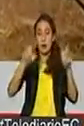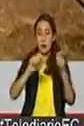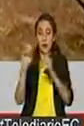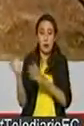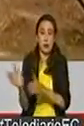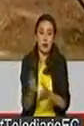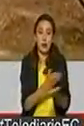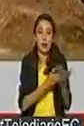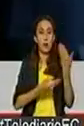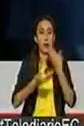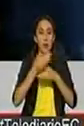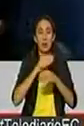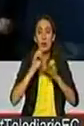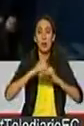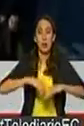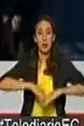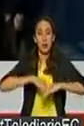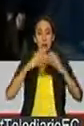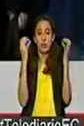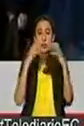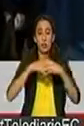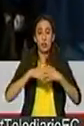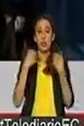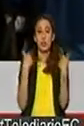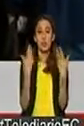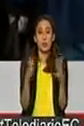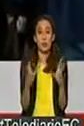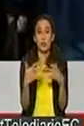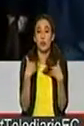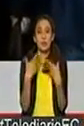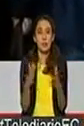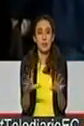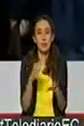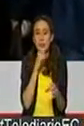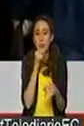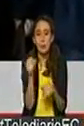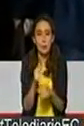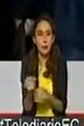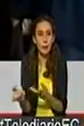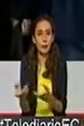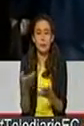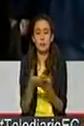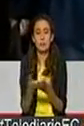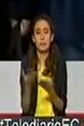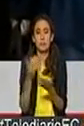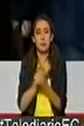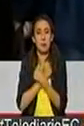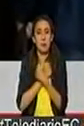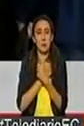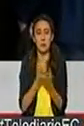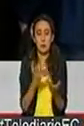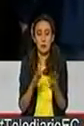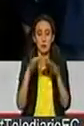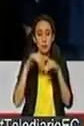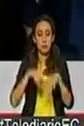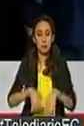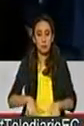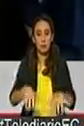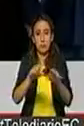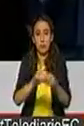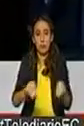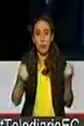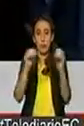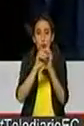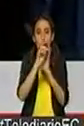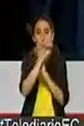en desastres naturales. Y que a pesar de que ya no estaban en poder, que ya no eran de propiedad de los usuarios, siguieron generando durante